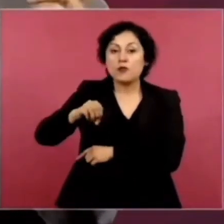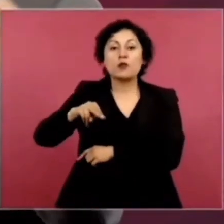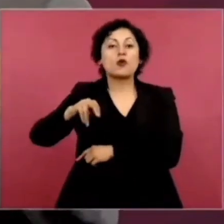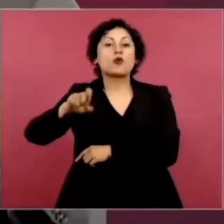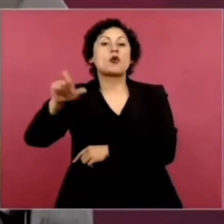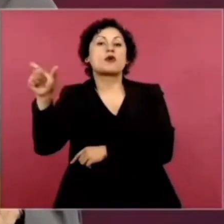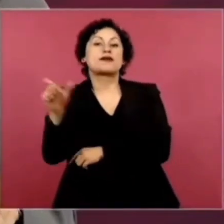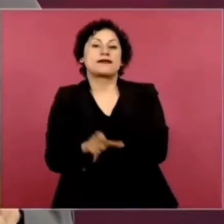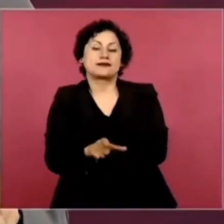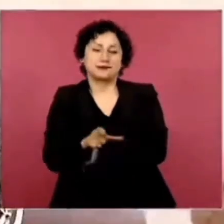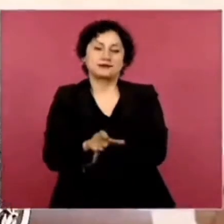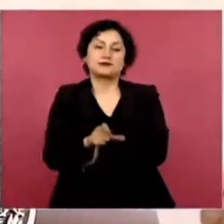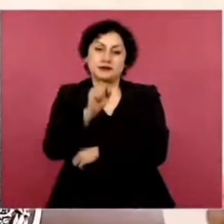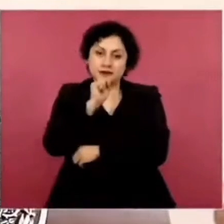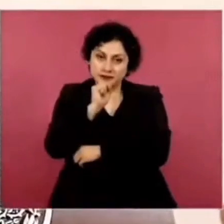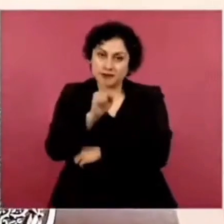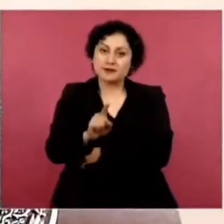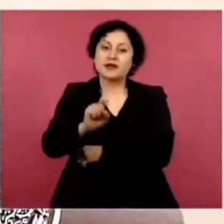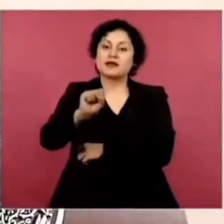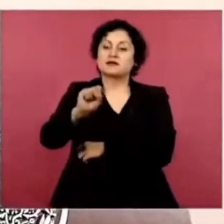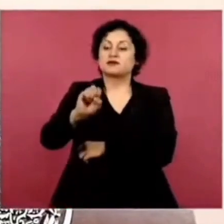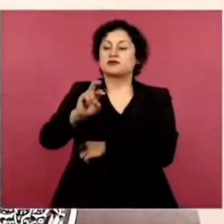Soriana,